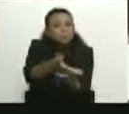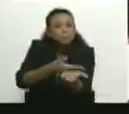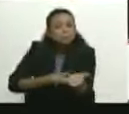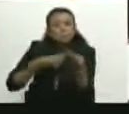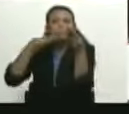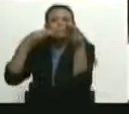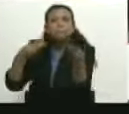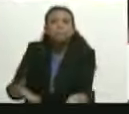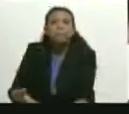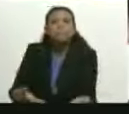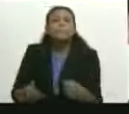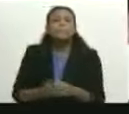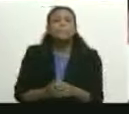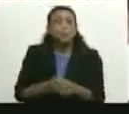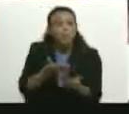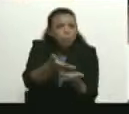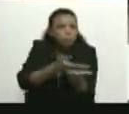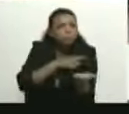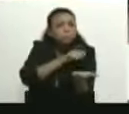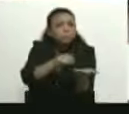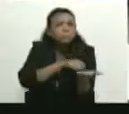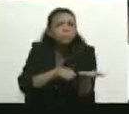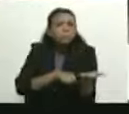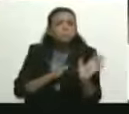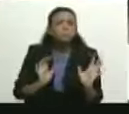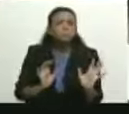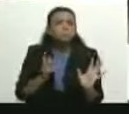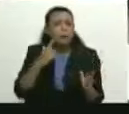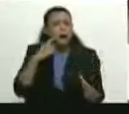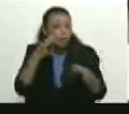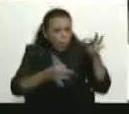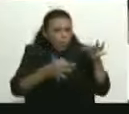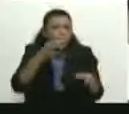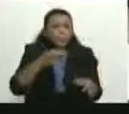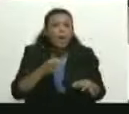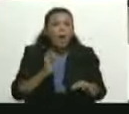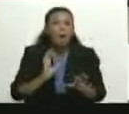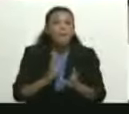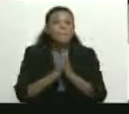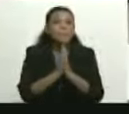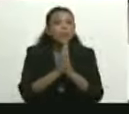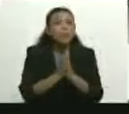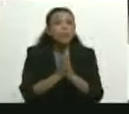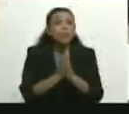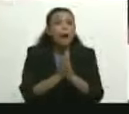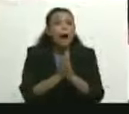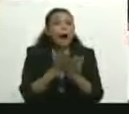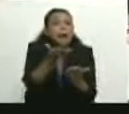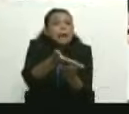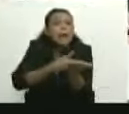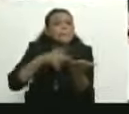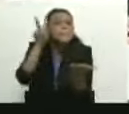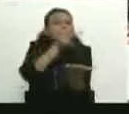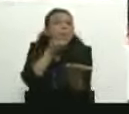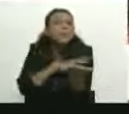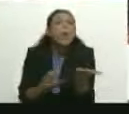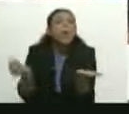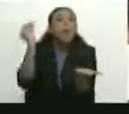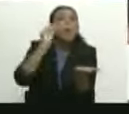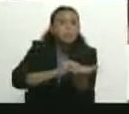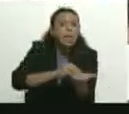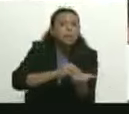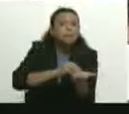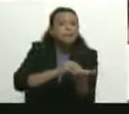se establece en una sala electoral, un recurso contencioso para que en todo caso puedan revisarse todo el conjunto